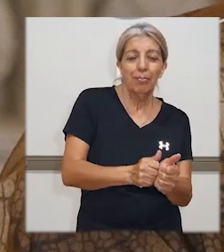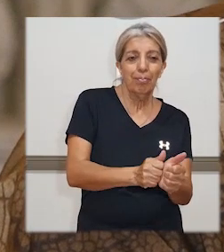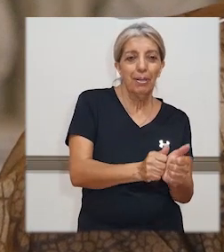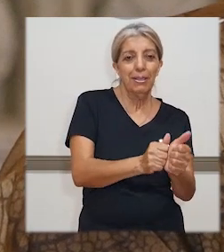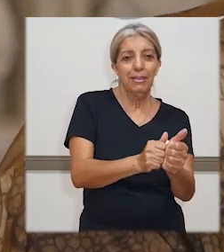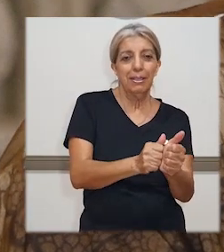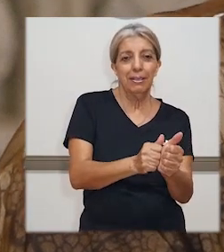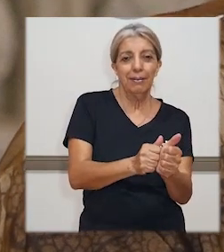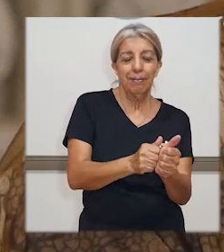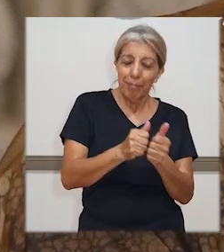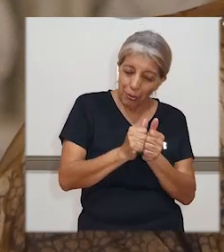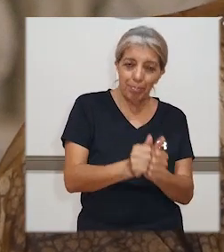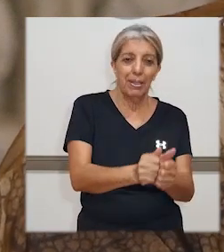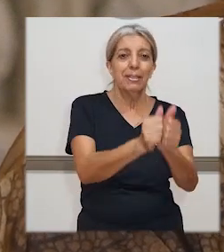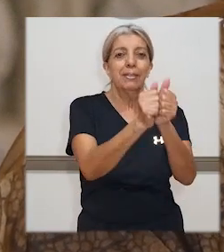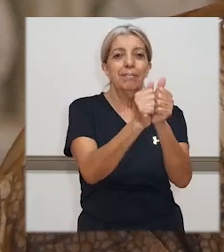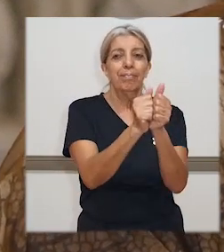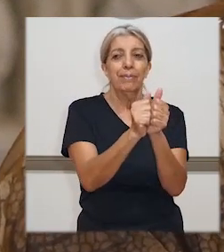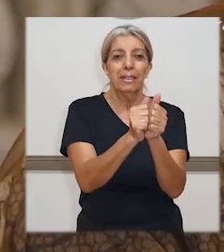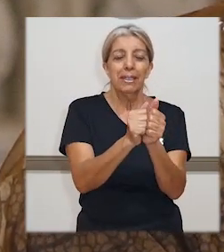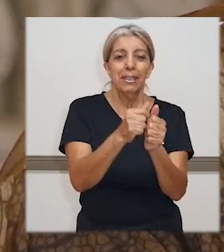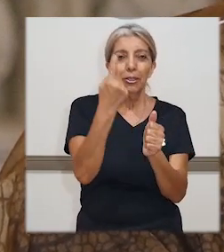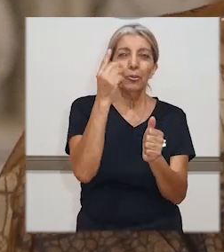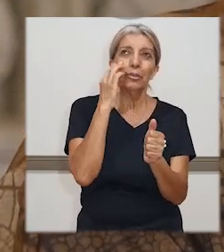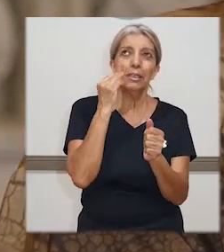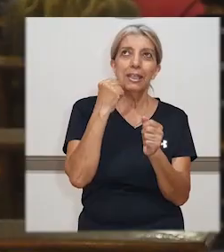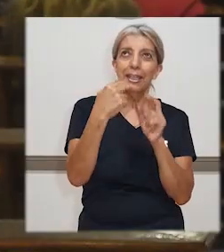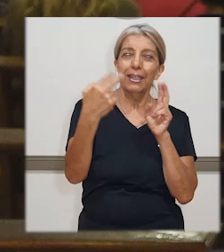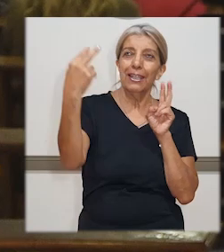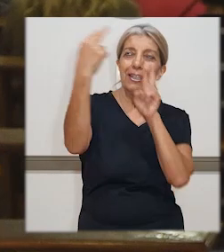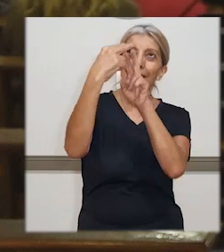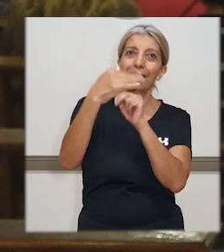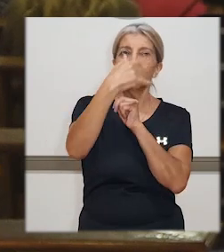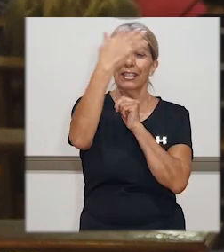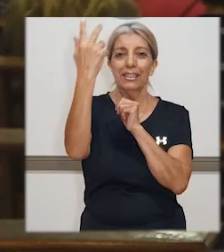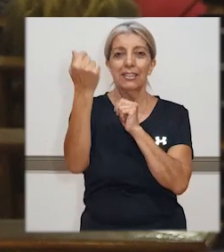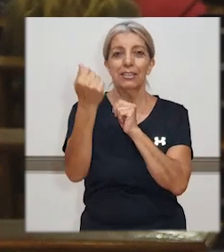casa del Señor por un muy largo tiempo.